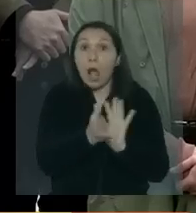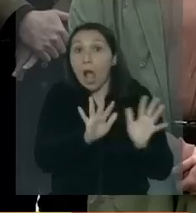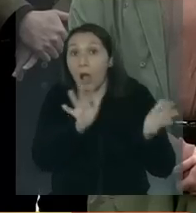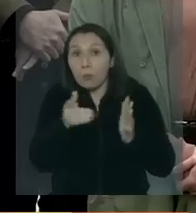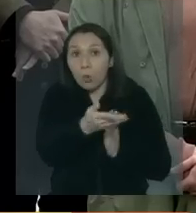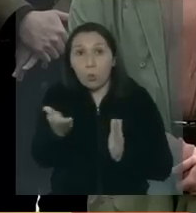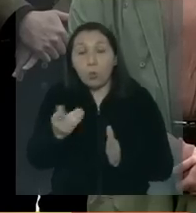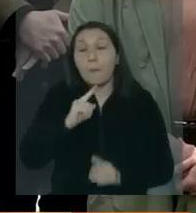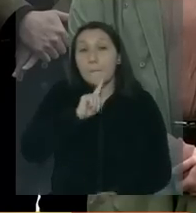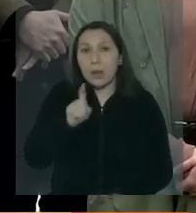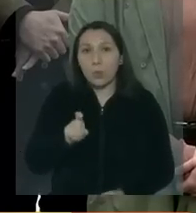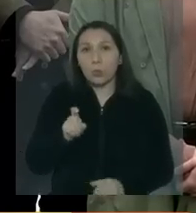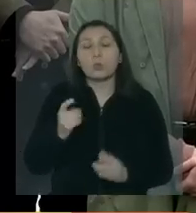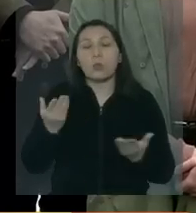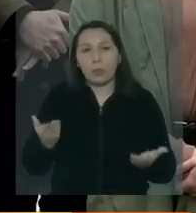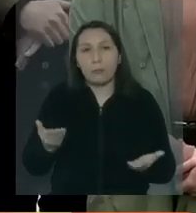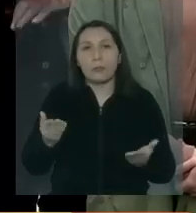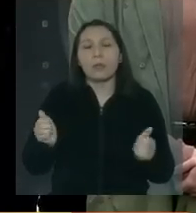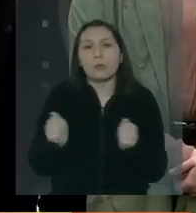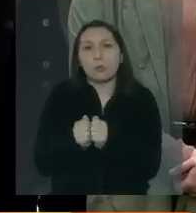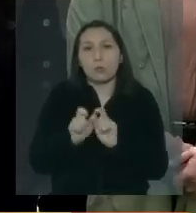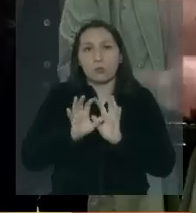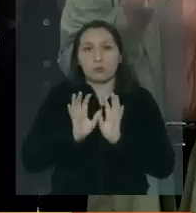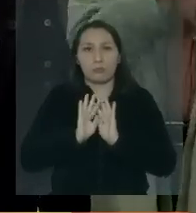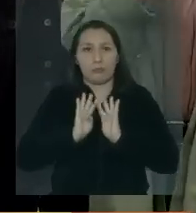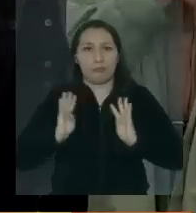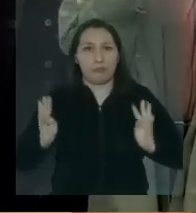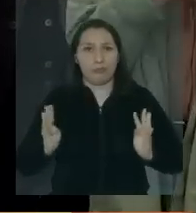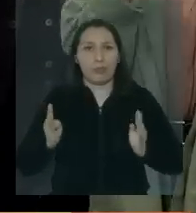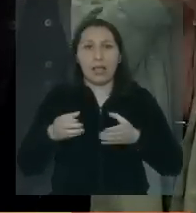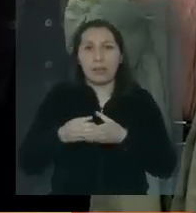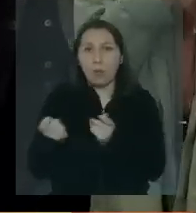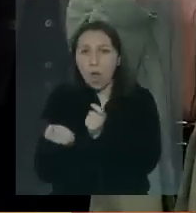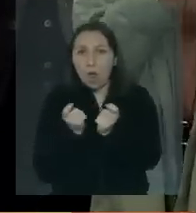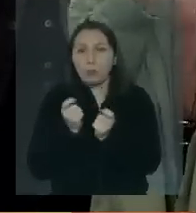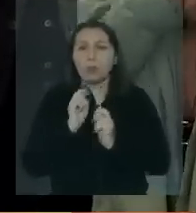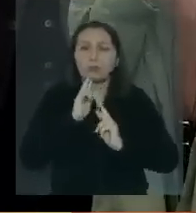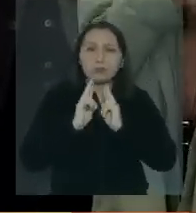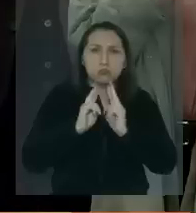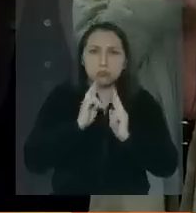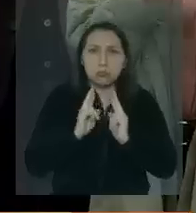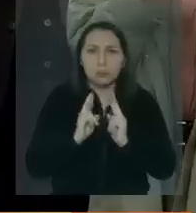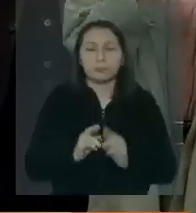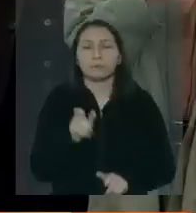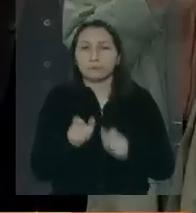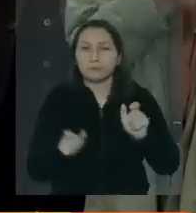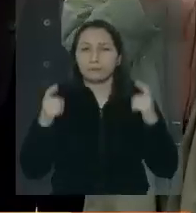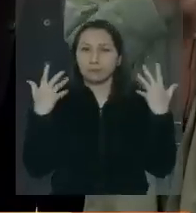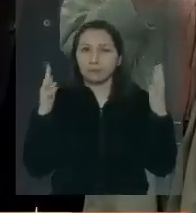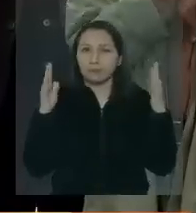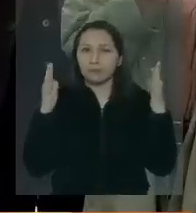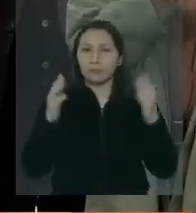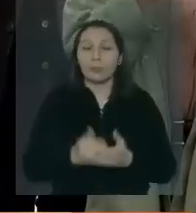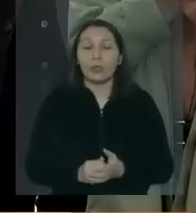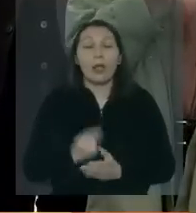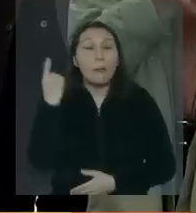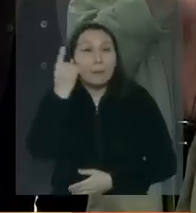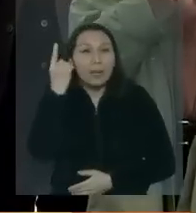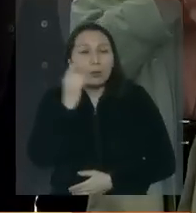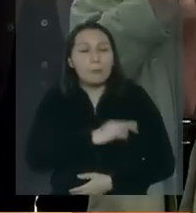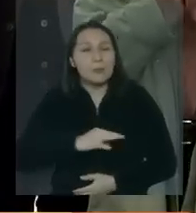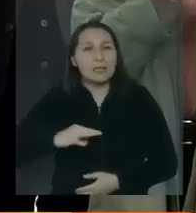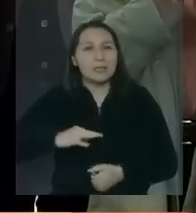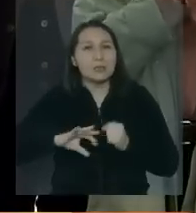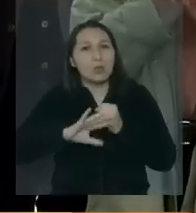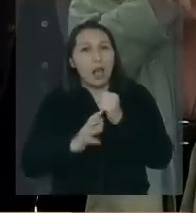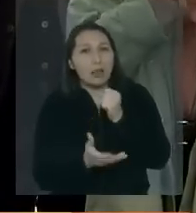haber preguntas respecto a eso, y para eso los dejamos también con nuestro equipo económico, en particular con el ministro